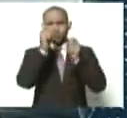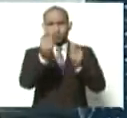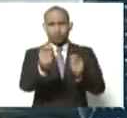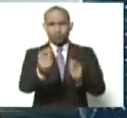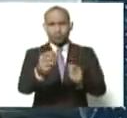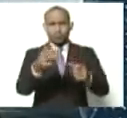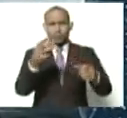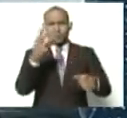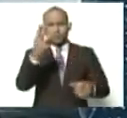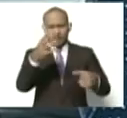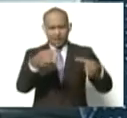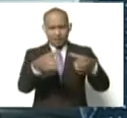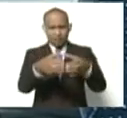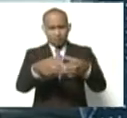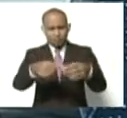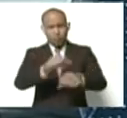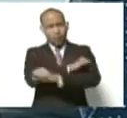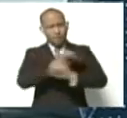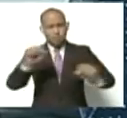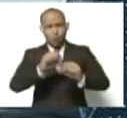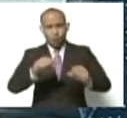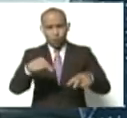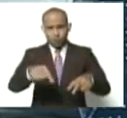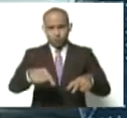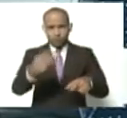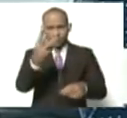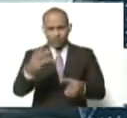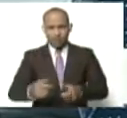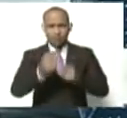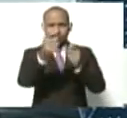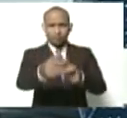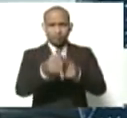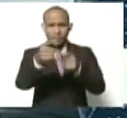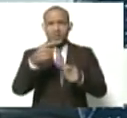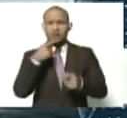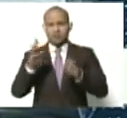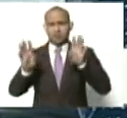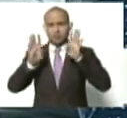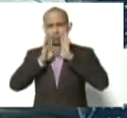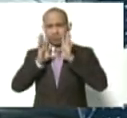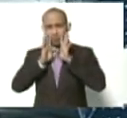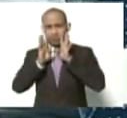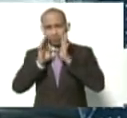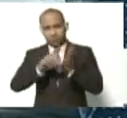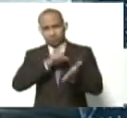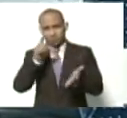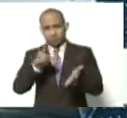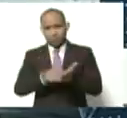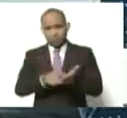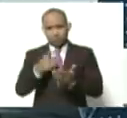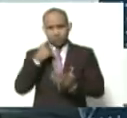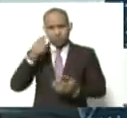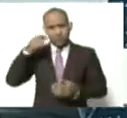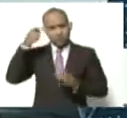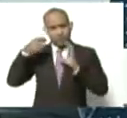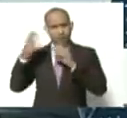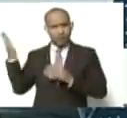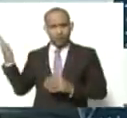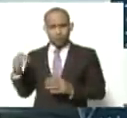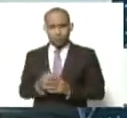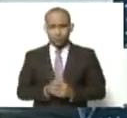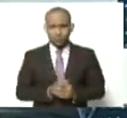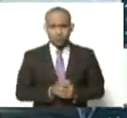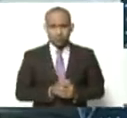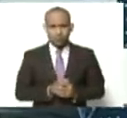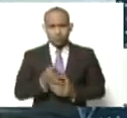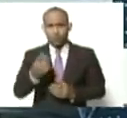explosivos de alta potencia que, según su propia confesión, que la podemos ver a continuación, iba a